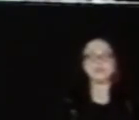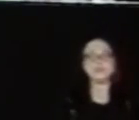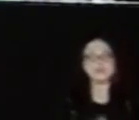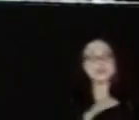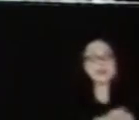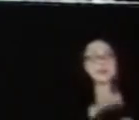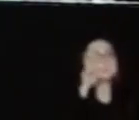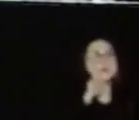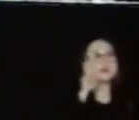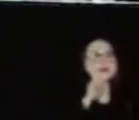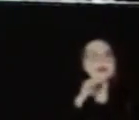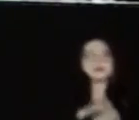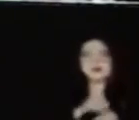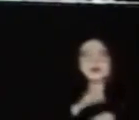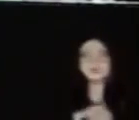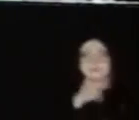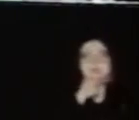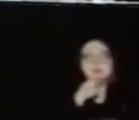Amigas y amigos,